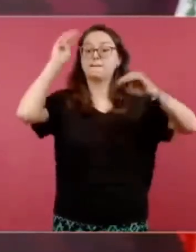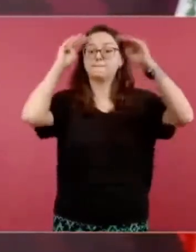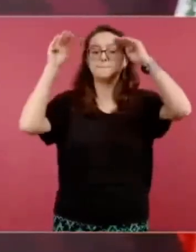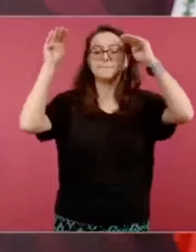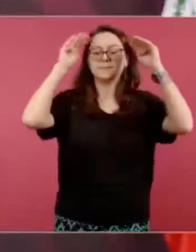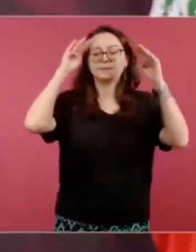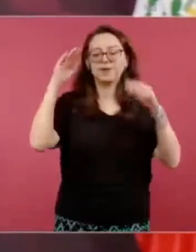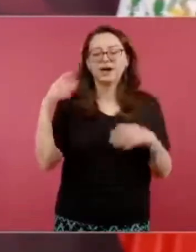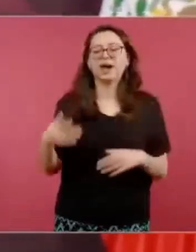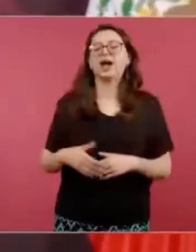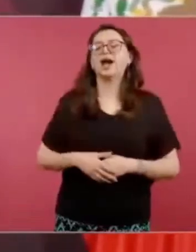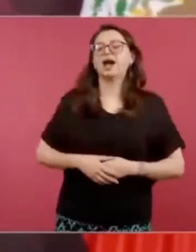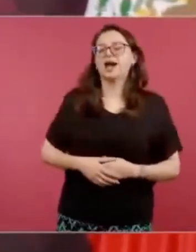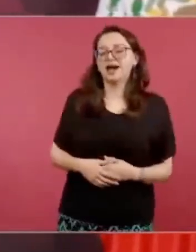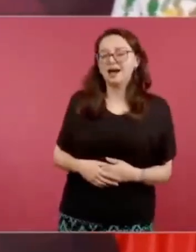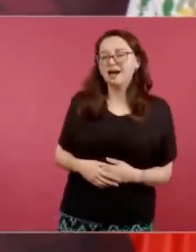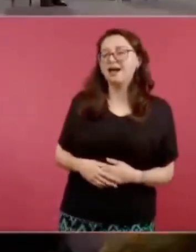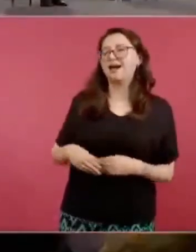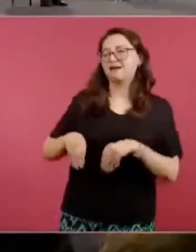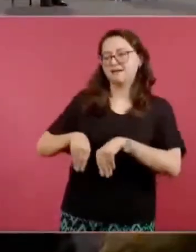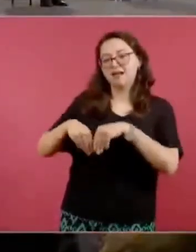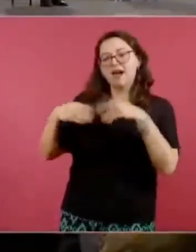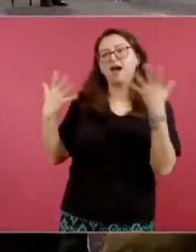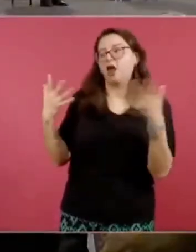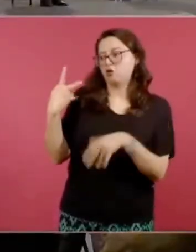iban a decir, ¿y qué pasó?